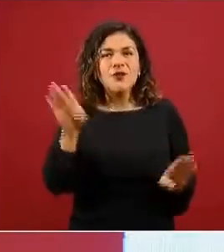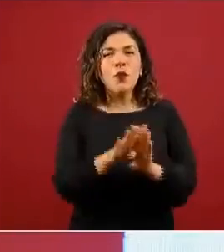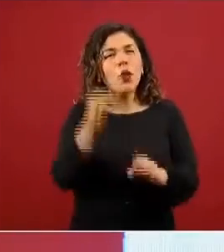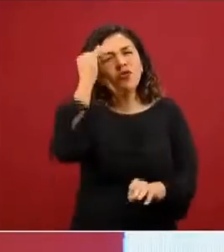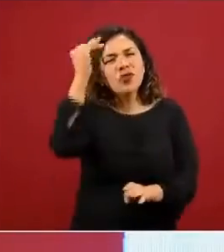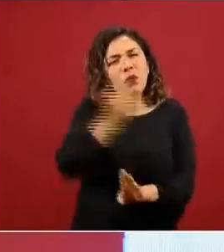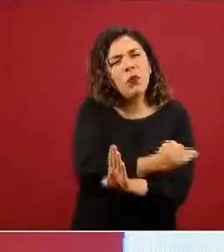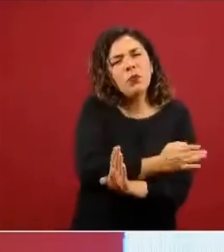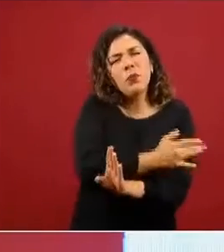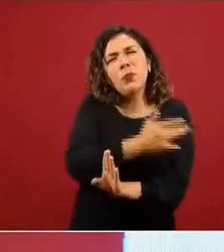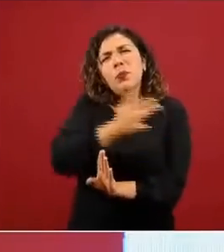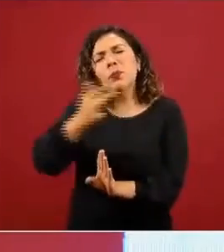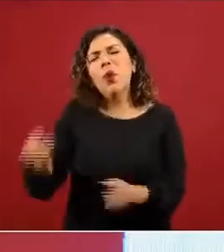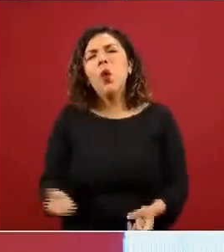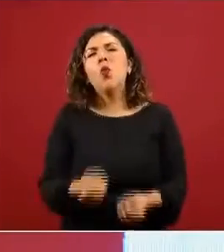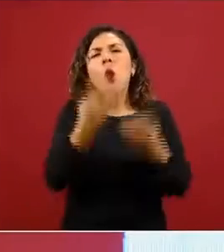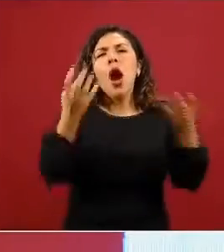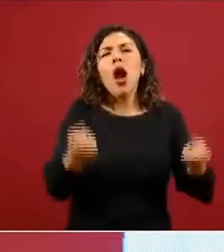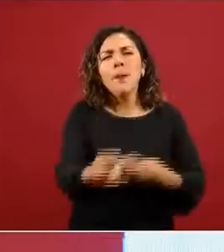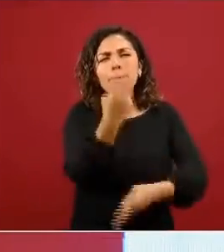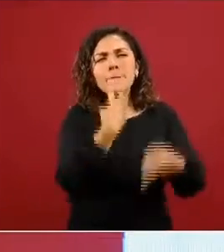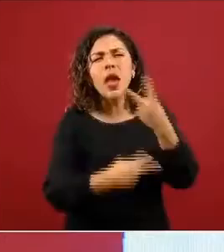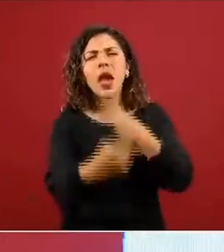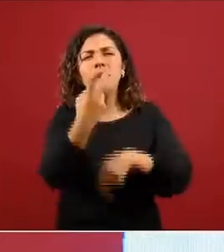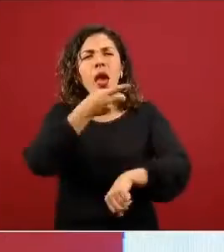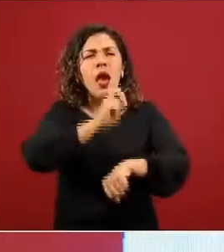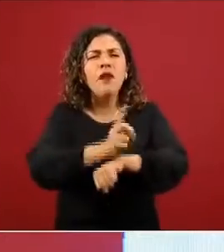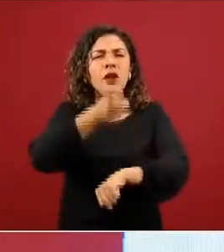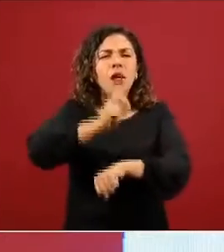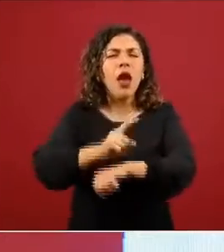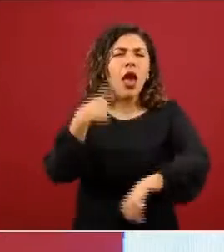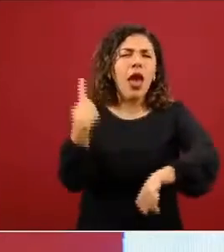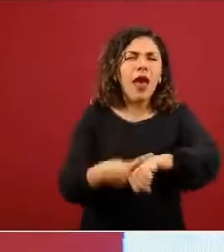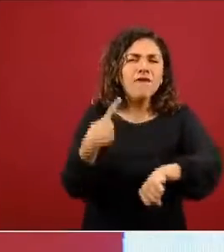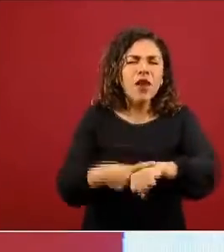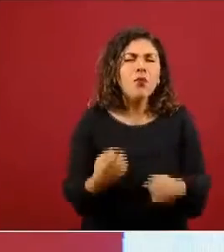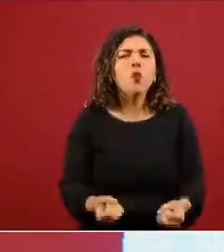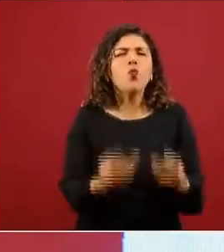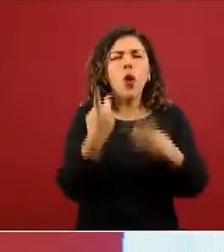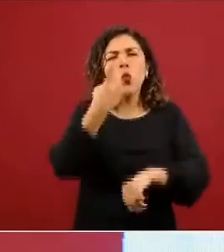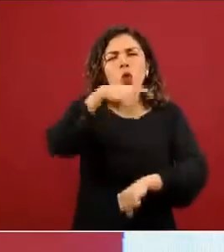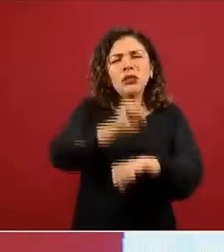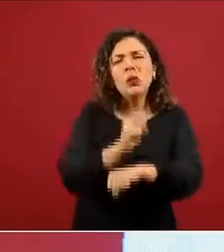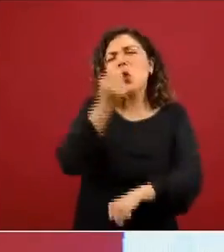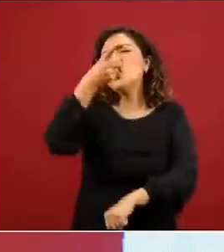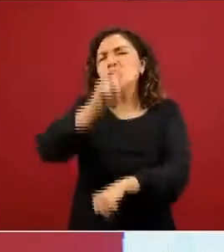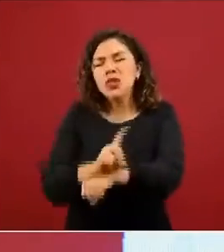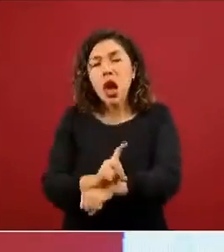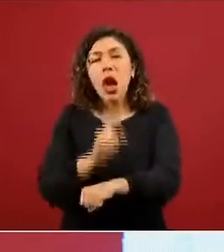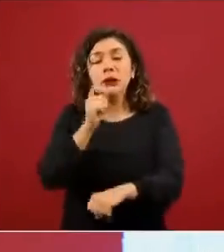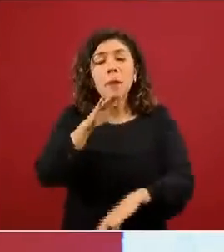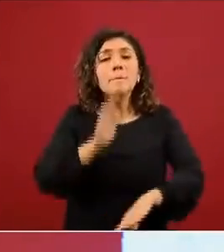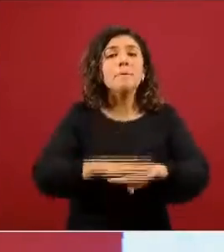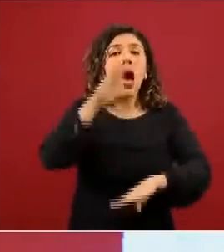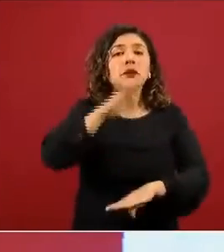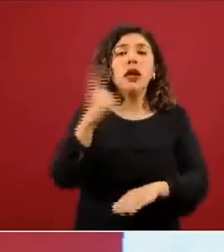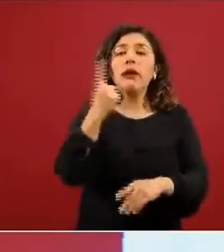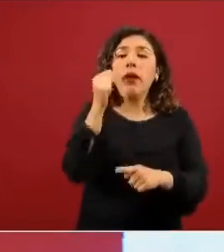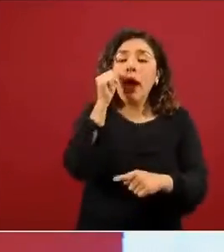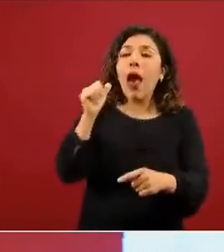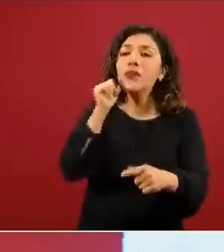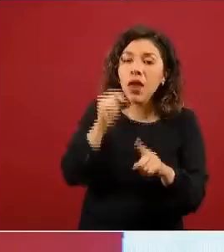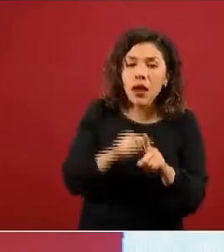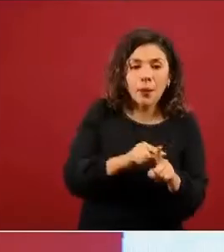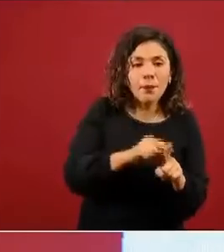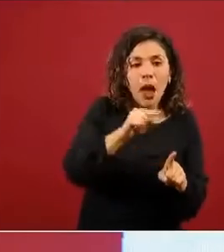del tiempo, la cantidad de casos que se presentan en un día dado o en una semana son mayores a los del